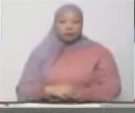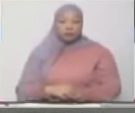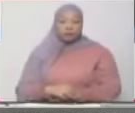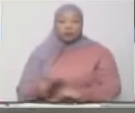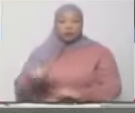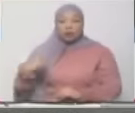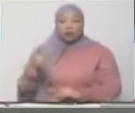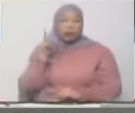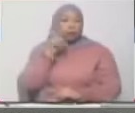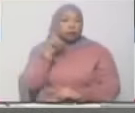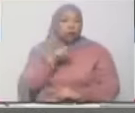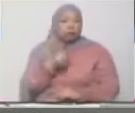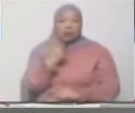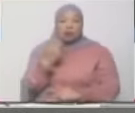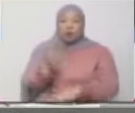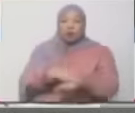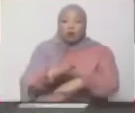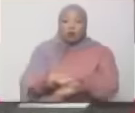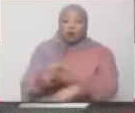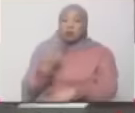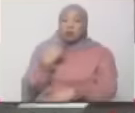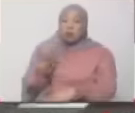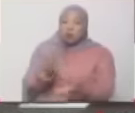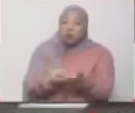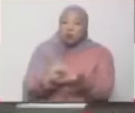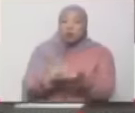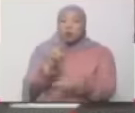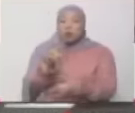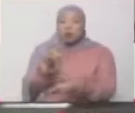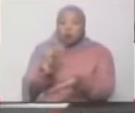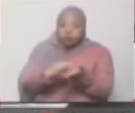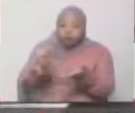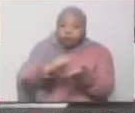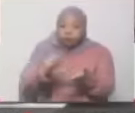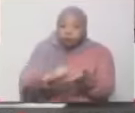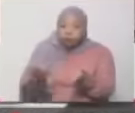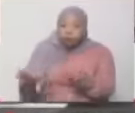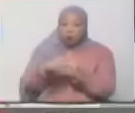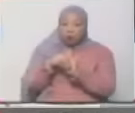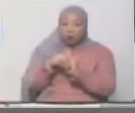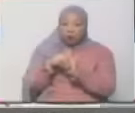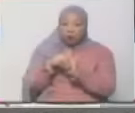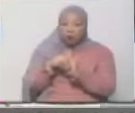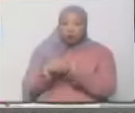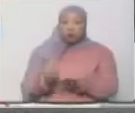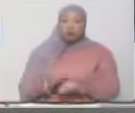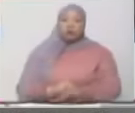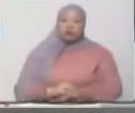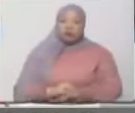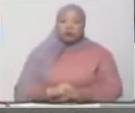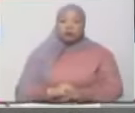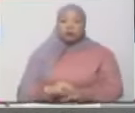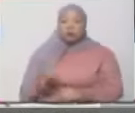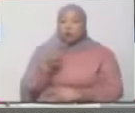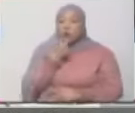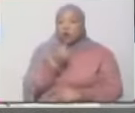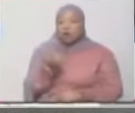Después no me digan que no lo dije, que no se los dije. Tomen nota, hay que establecer un baremo